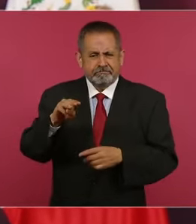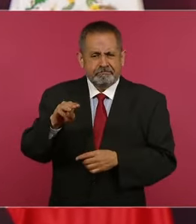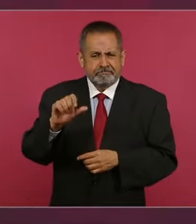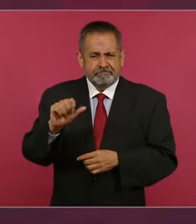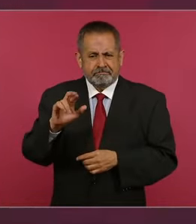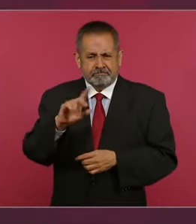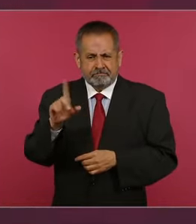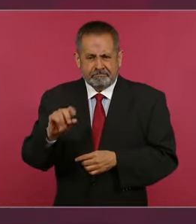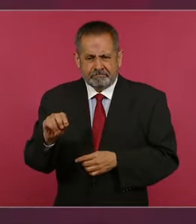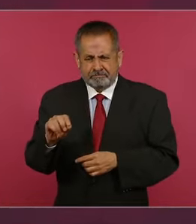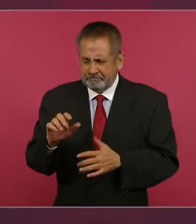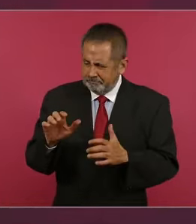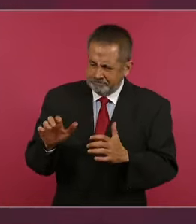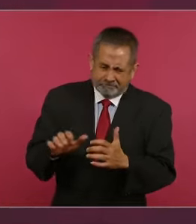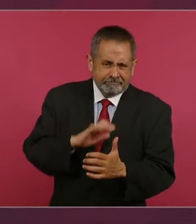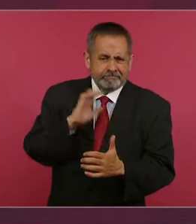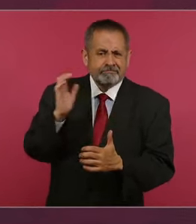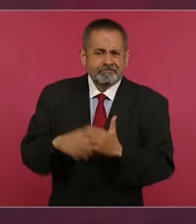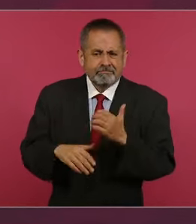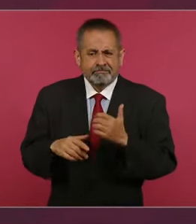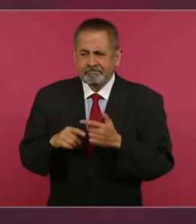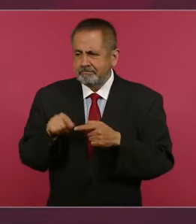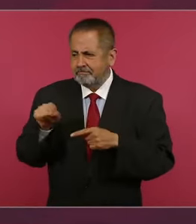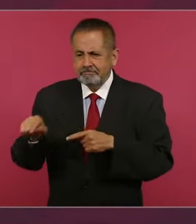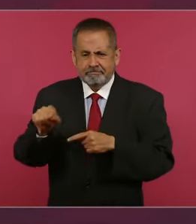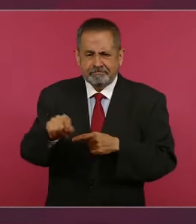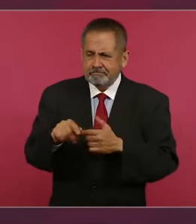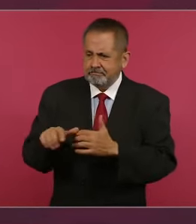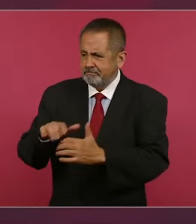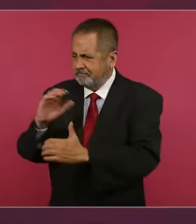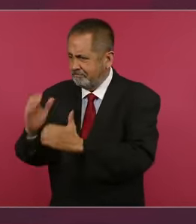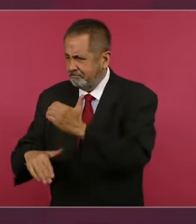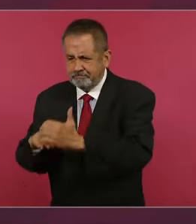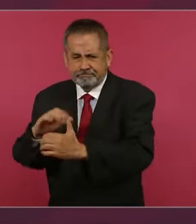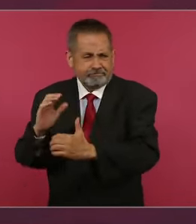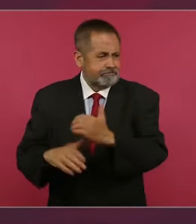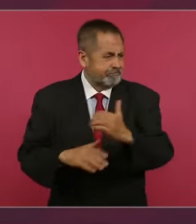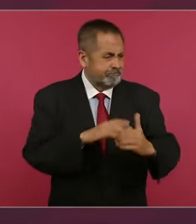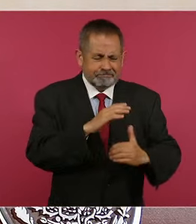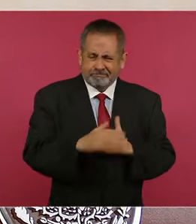marzo, terminamos muchísimas obras, casi todas,